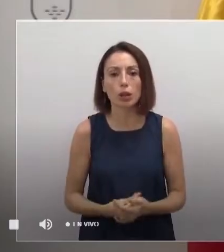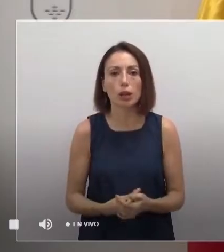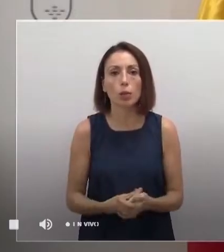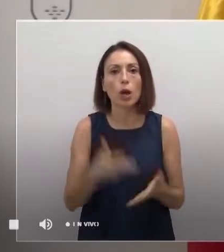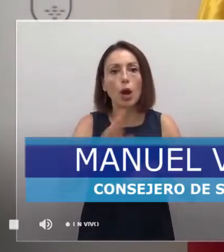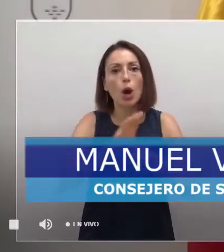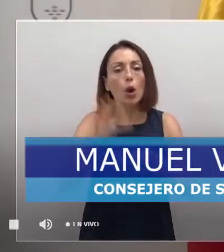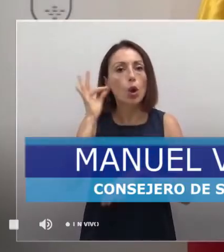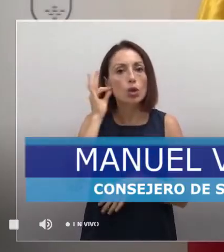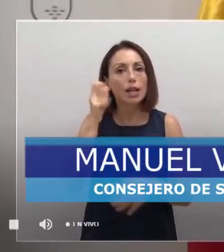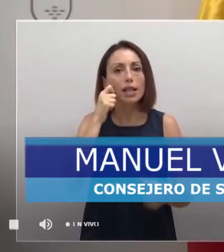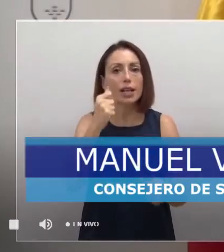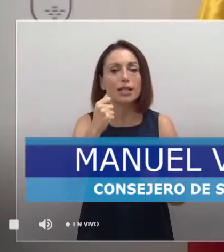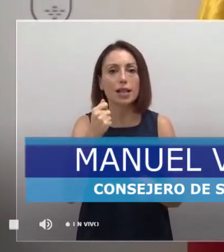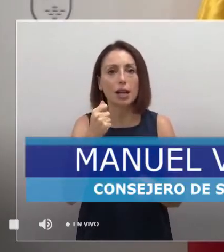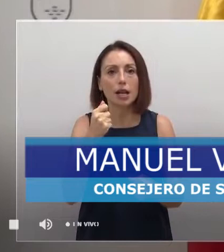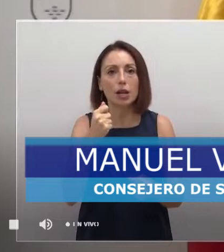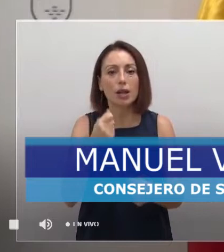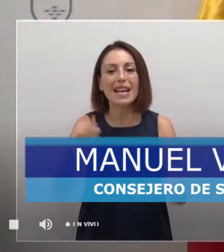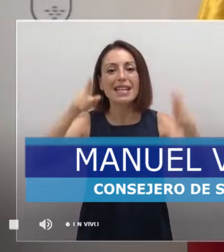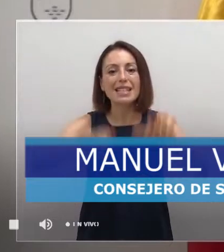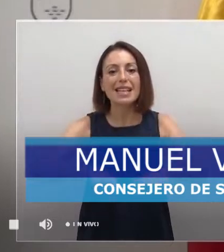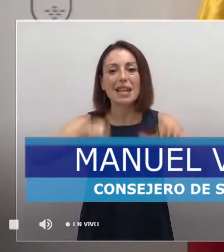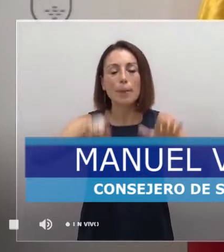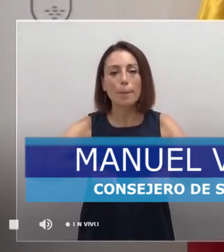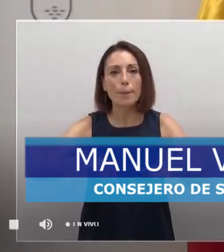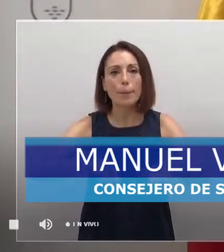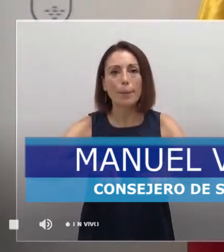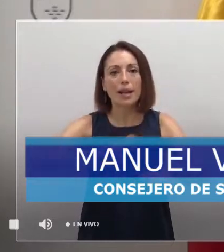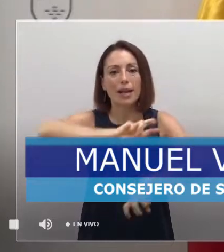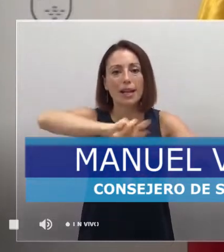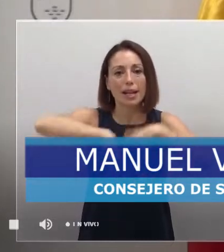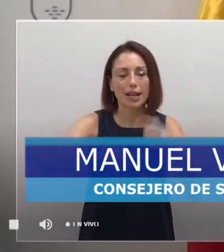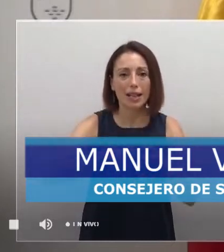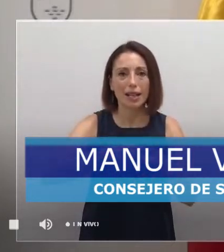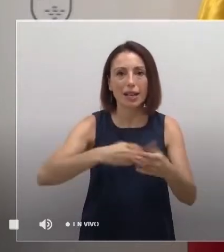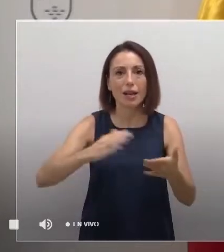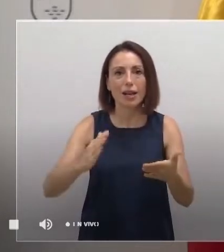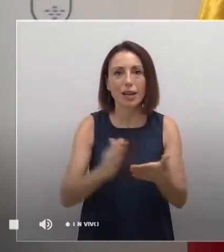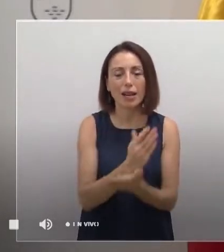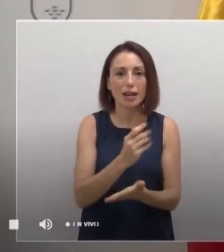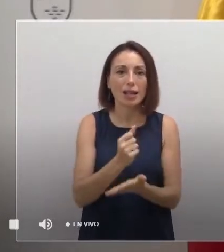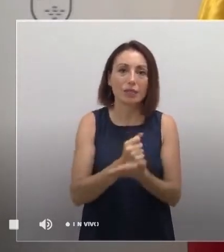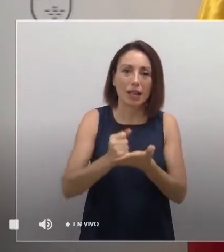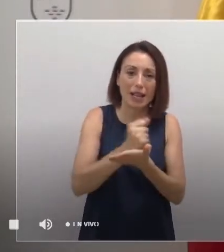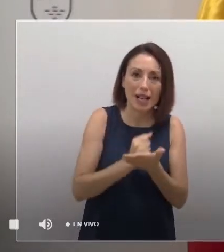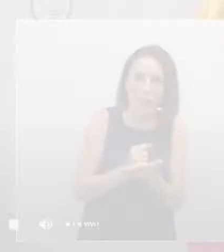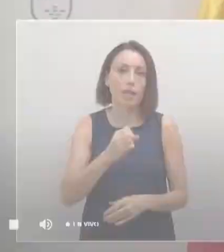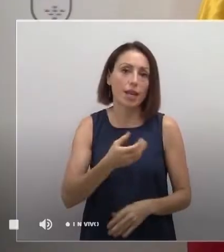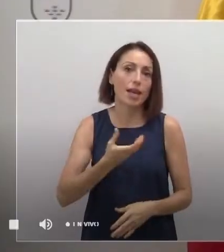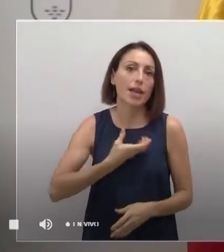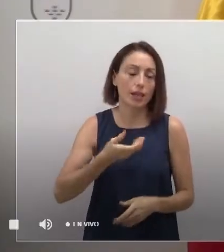consejería de salud ha ampliado seis meses más la renovación de la caducidad de los tratamientos con el icos y de las recetas electrónicas